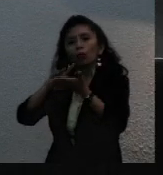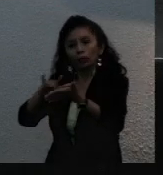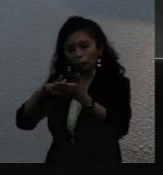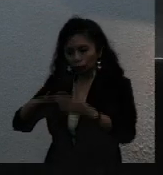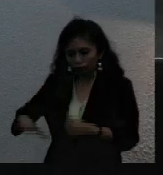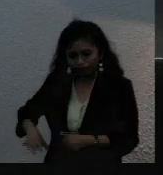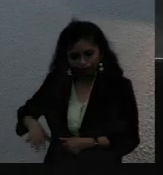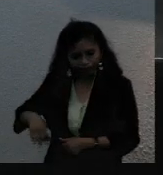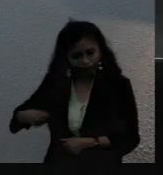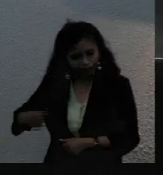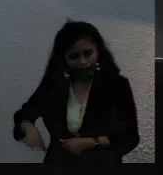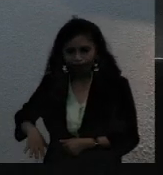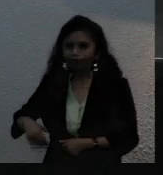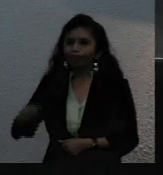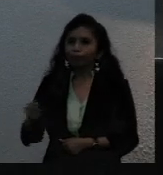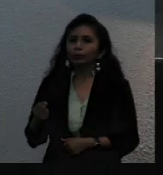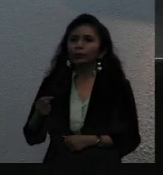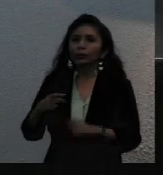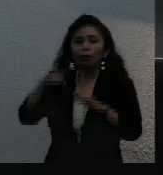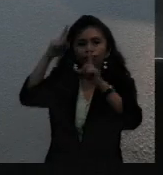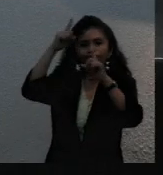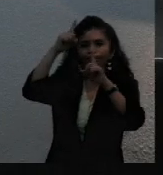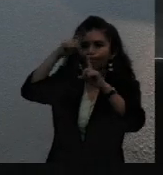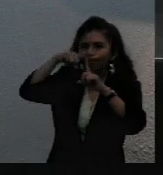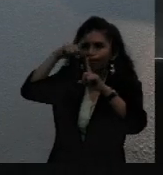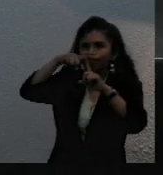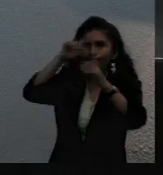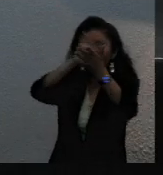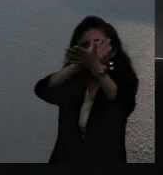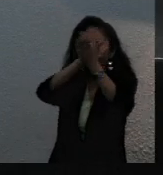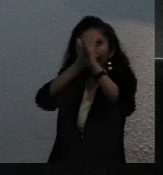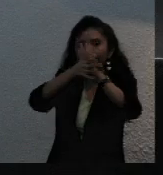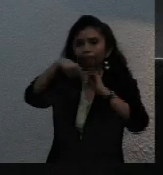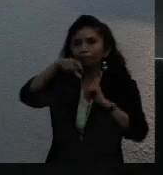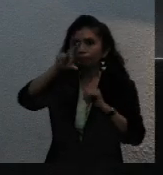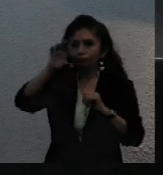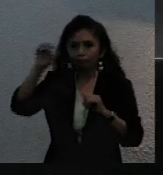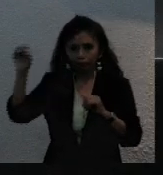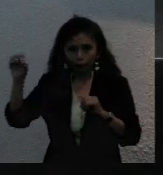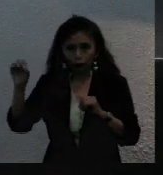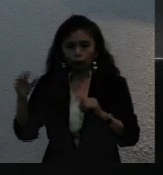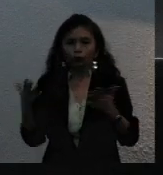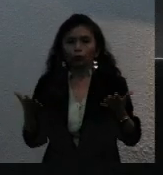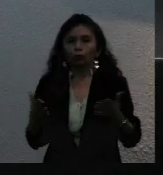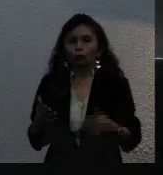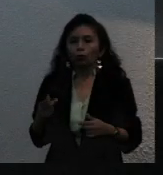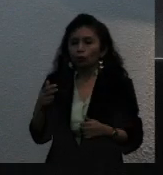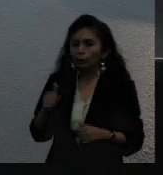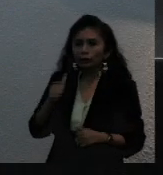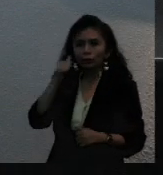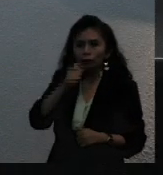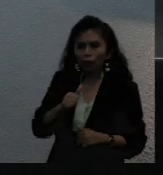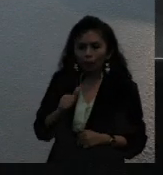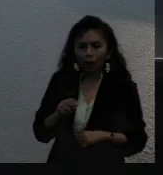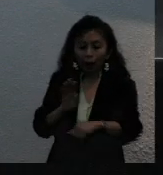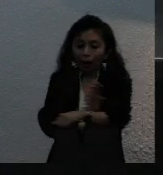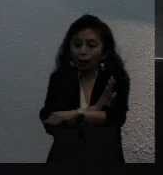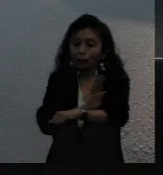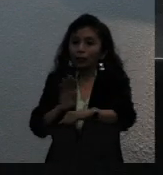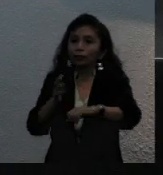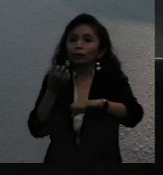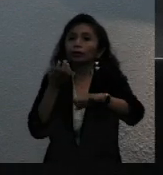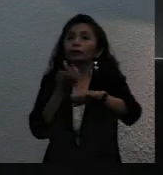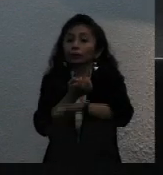esfuerzo en la tarea de transformar a Quintana Roo. Por encima de todo, debe estar siempre el bienestar de nuestro